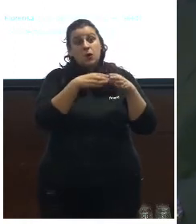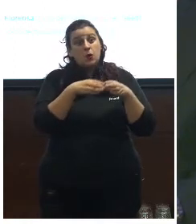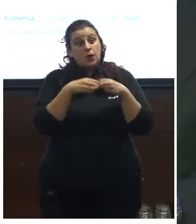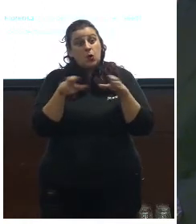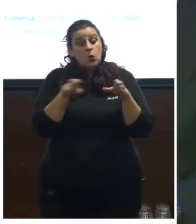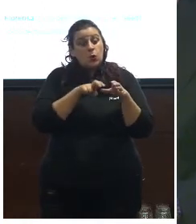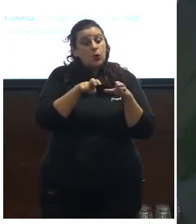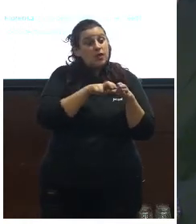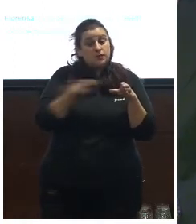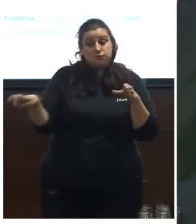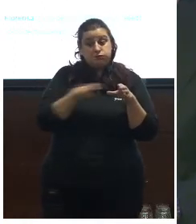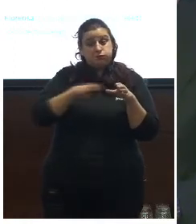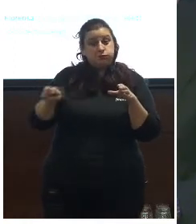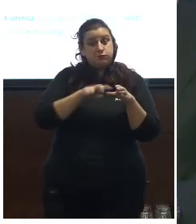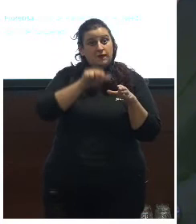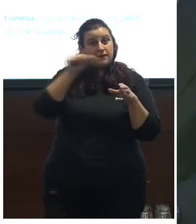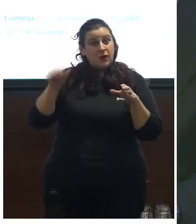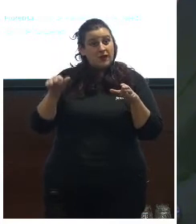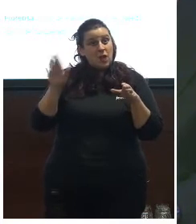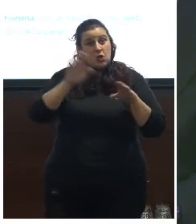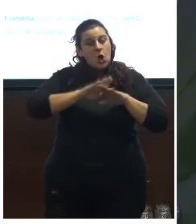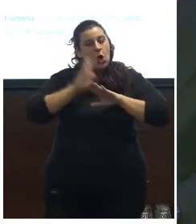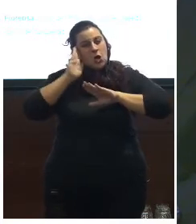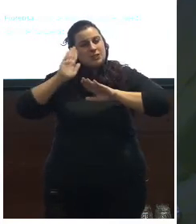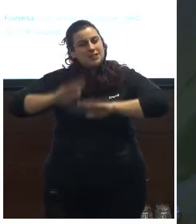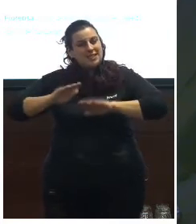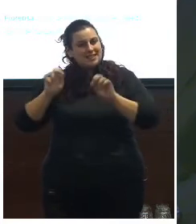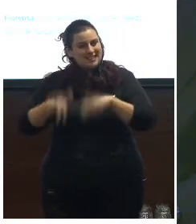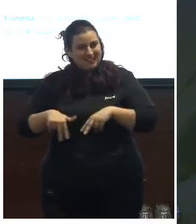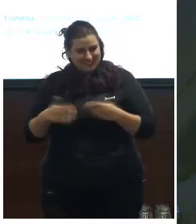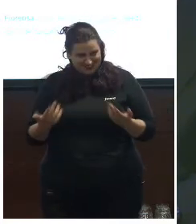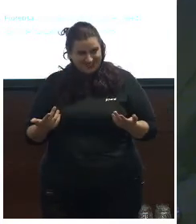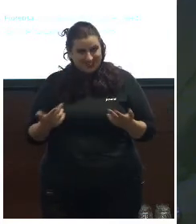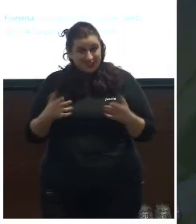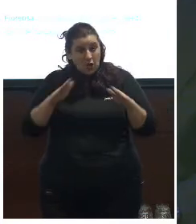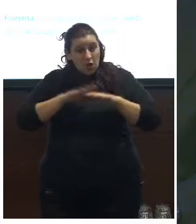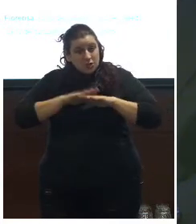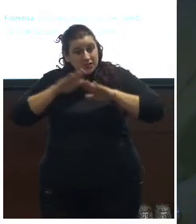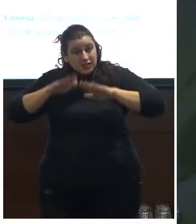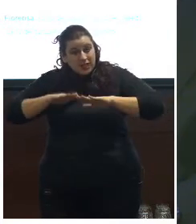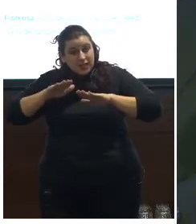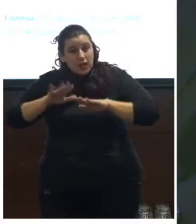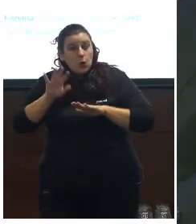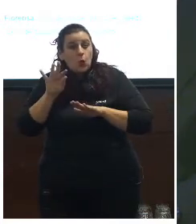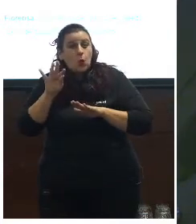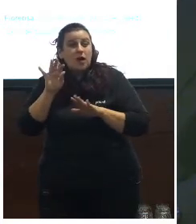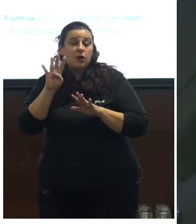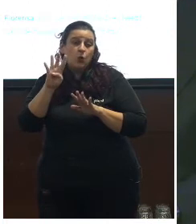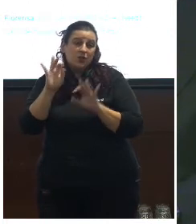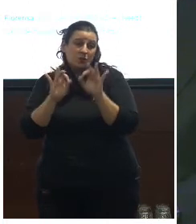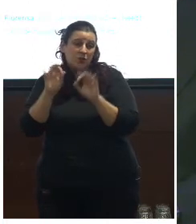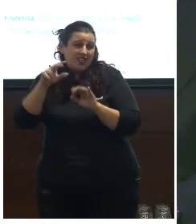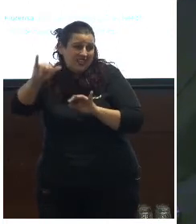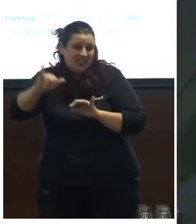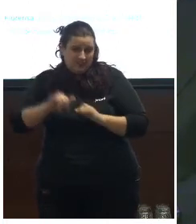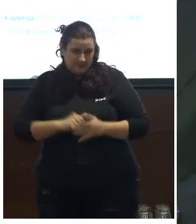como pernoctaciones, pero la gente que pernocta, que pasa una sola noche, no llegaba al 4%. Entonces, en base a eso, en